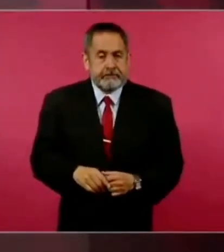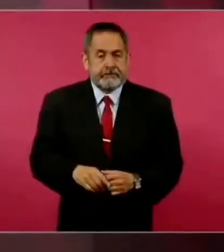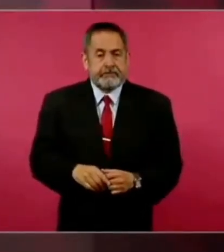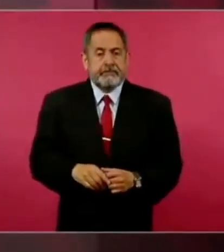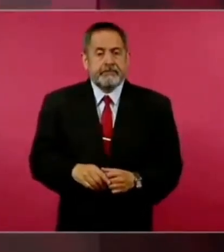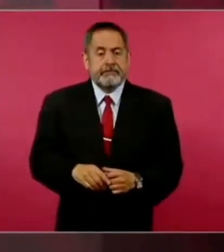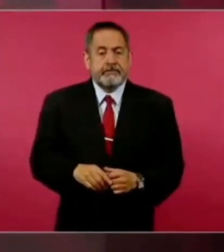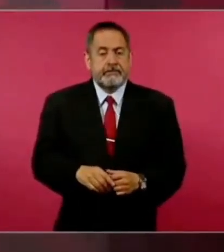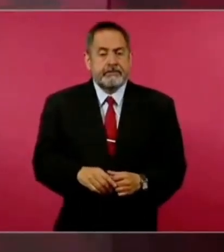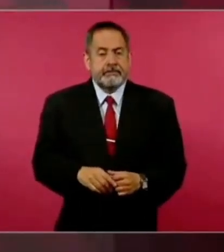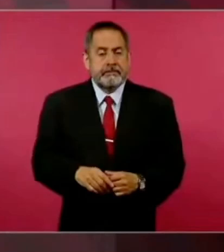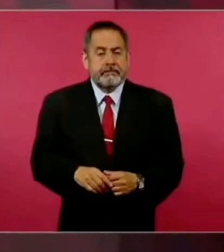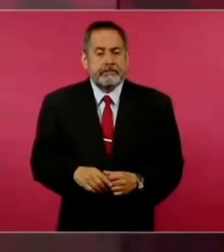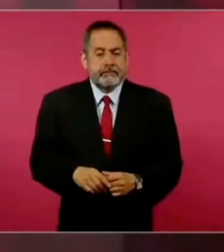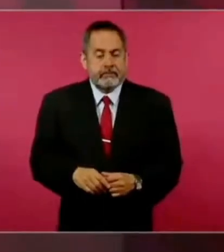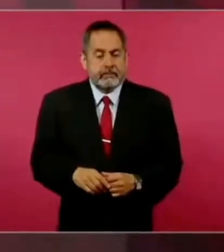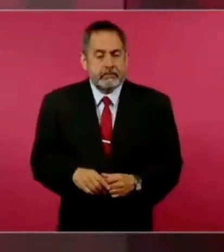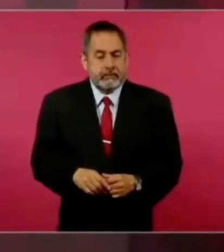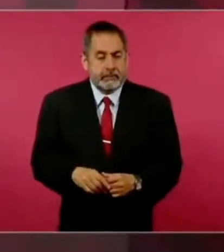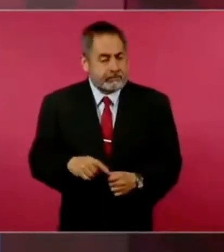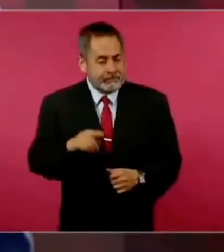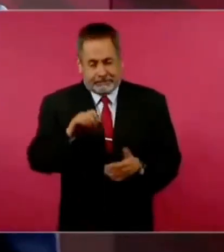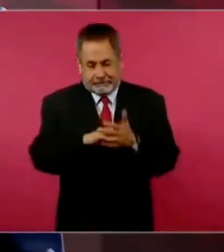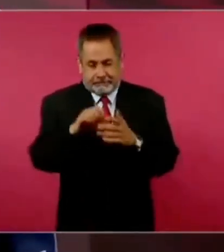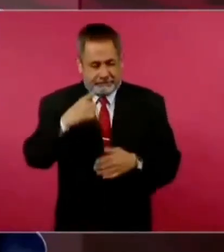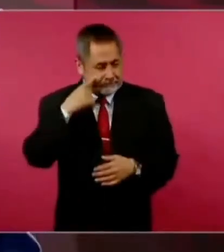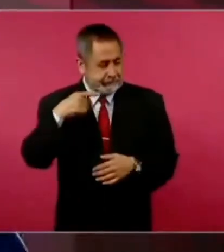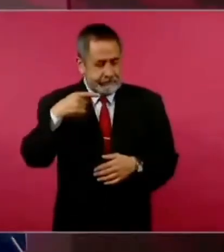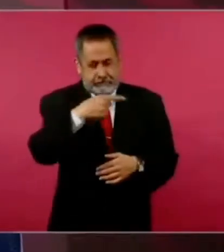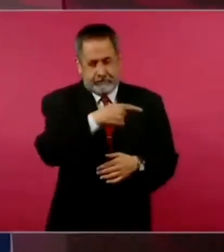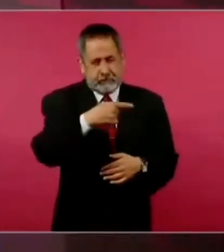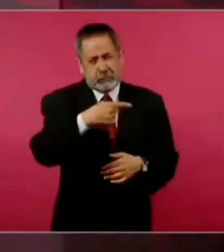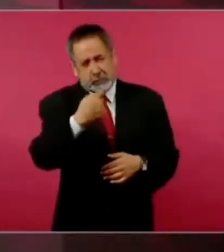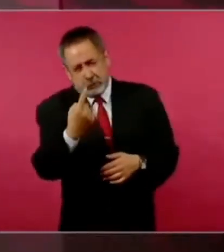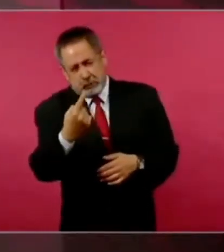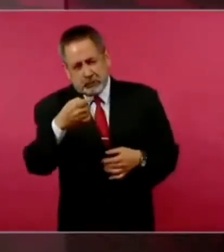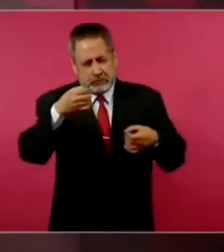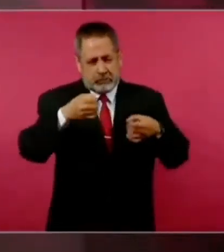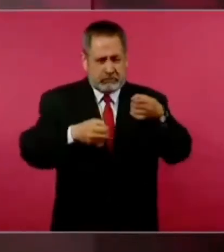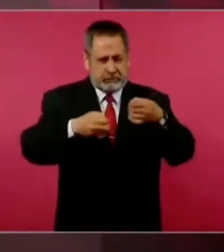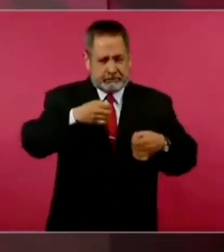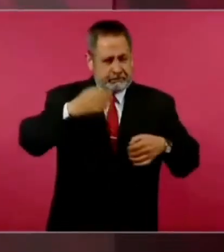Resulta que un ministro o dos